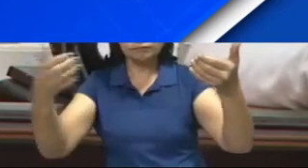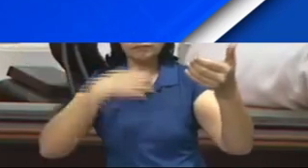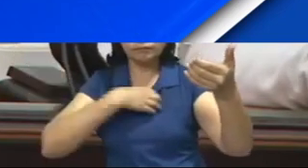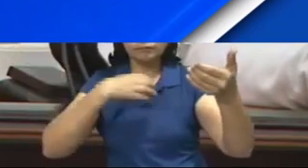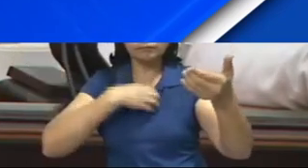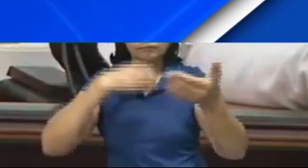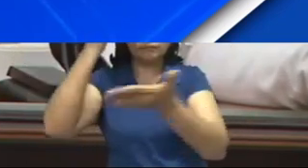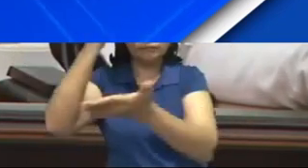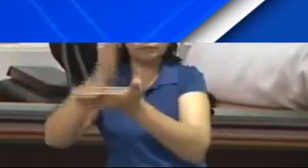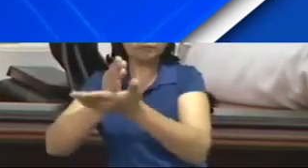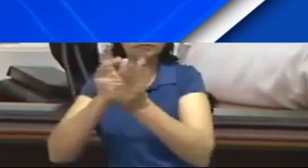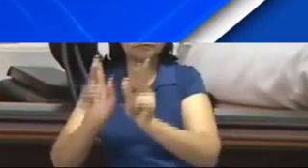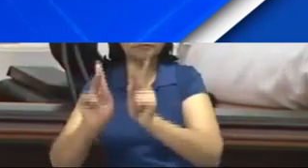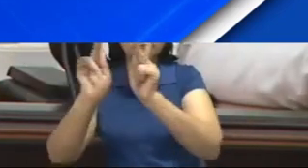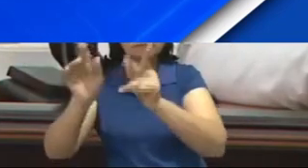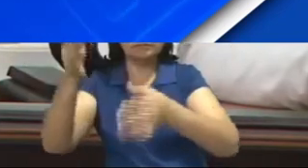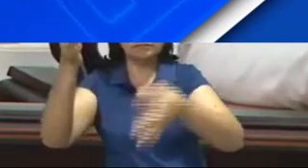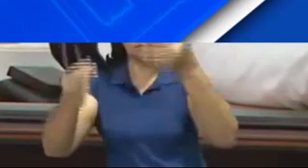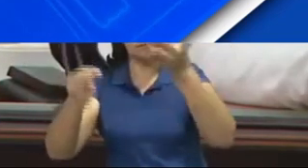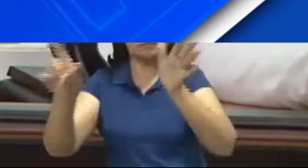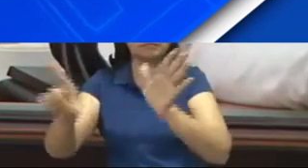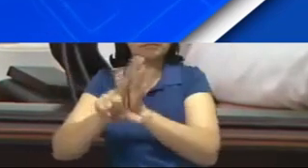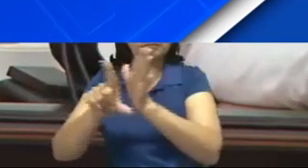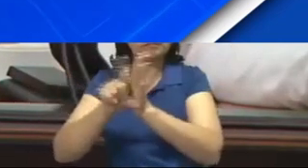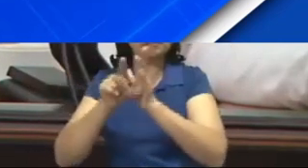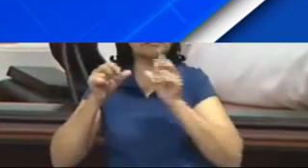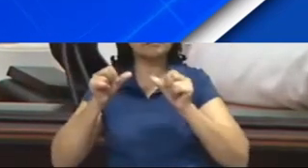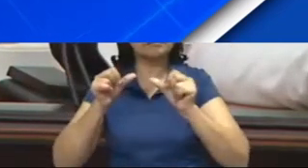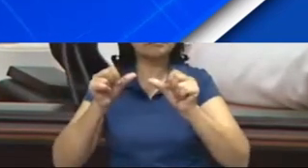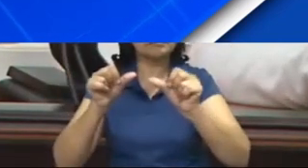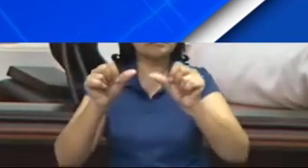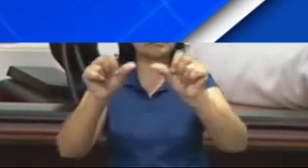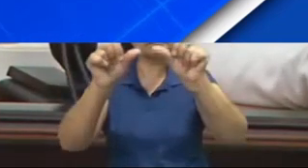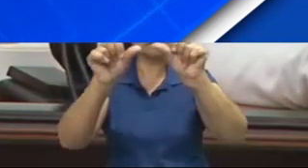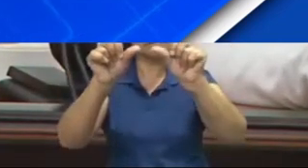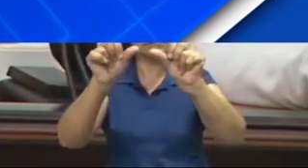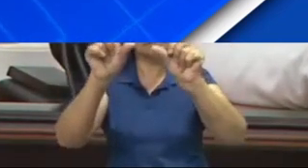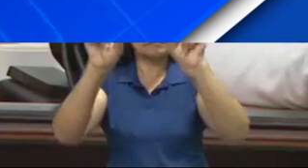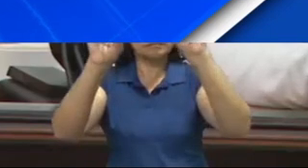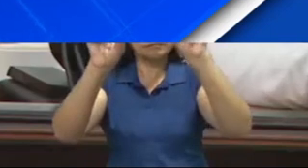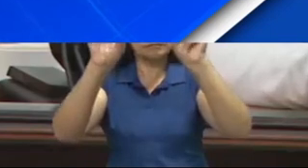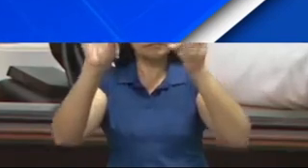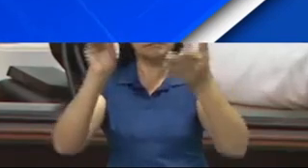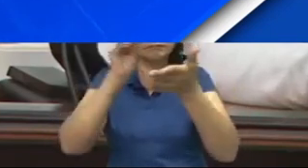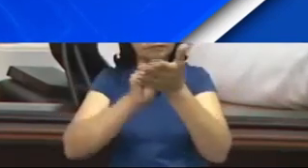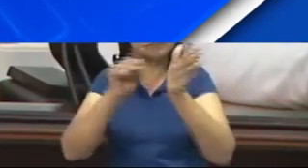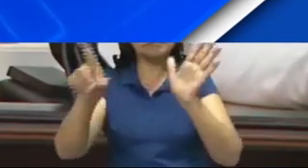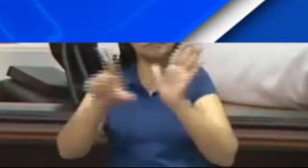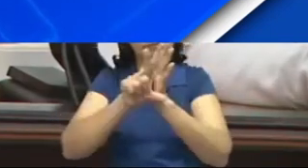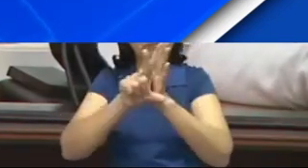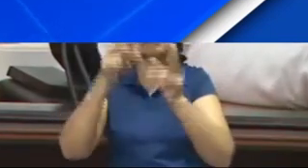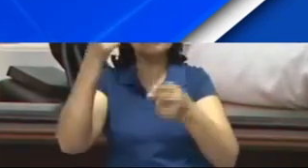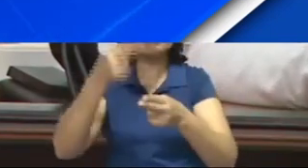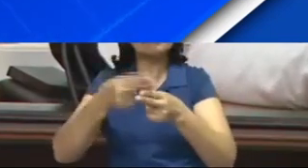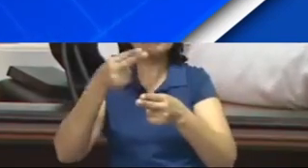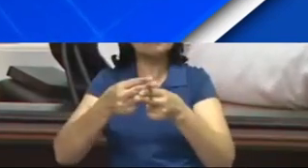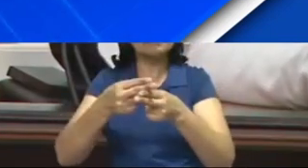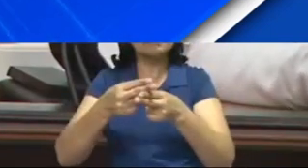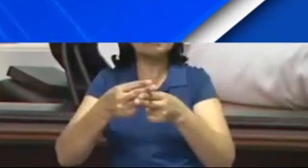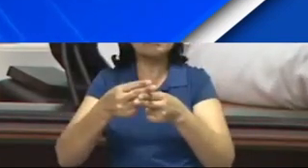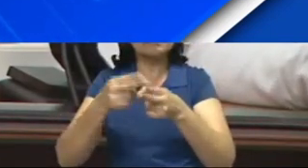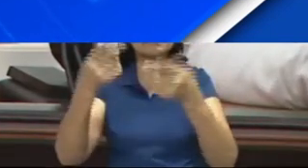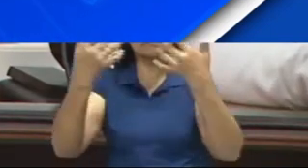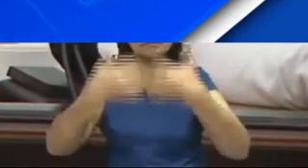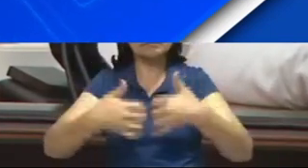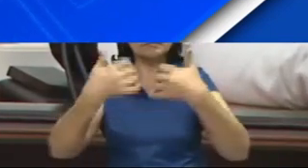patrimonio propio, personalidad jurídica y duración indefinida, que en el texto de esta ley se denominará simplemente